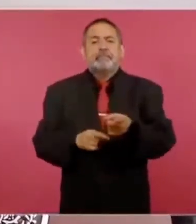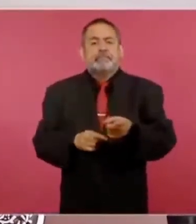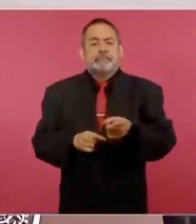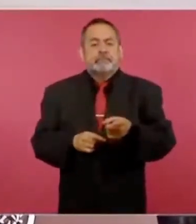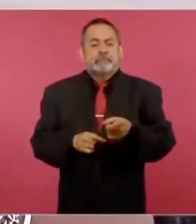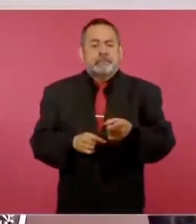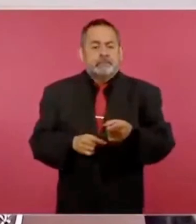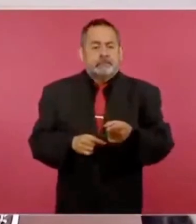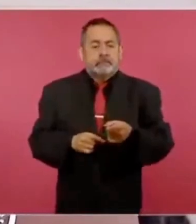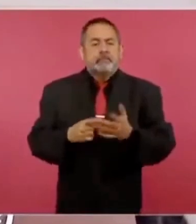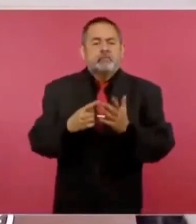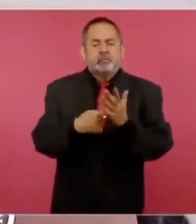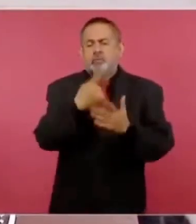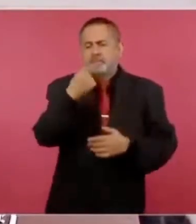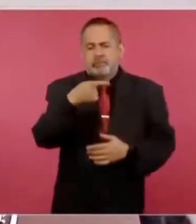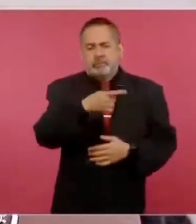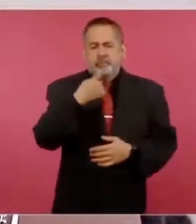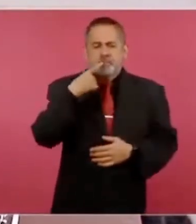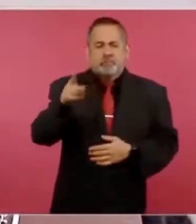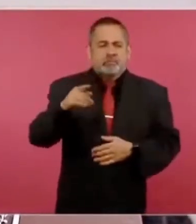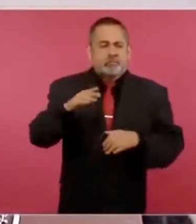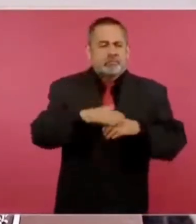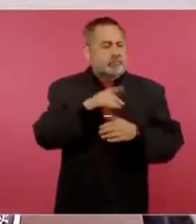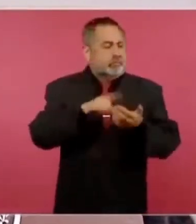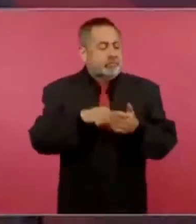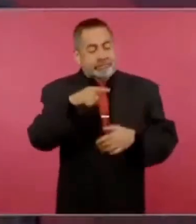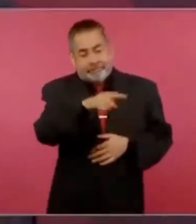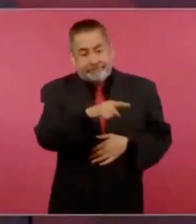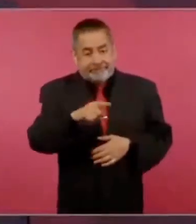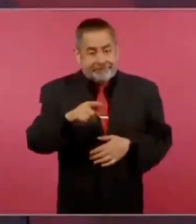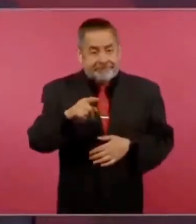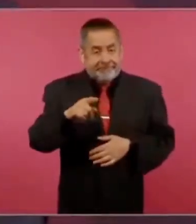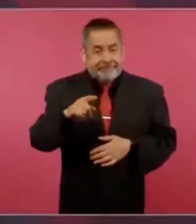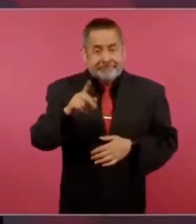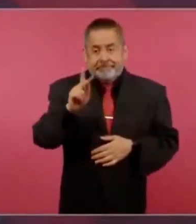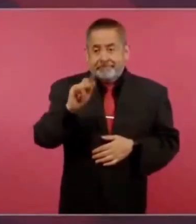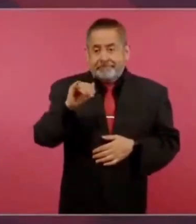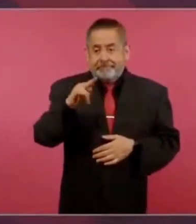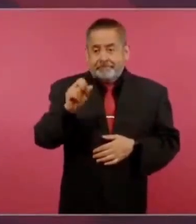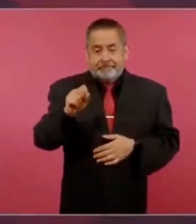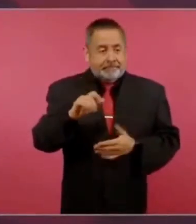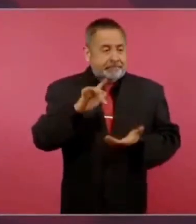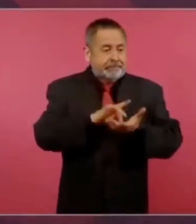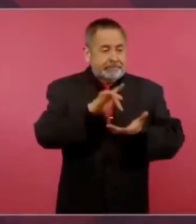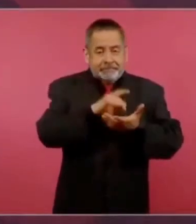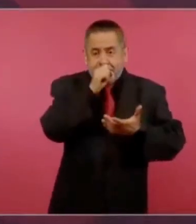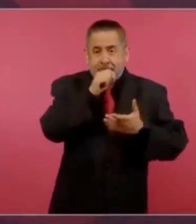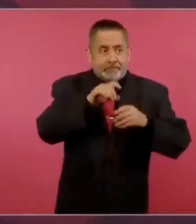se presentó una denuncia porque salían de Los Pinos mensajes